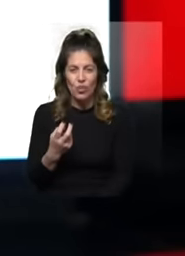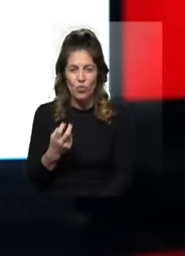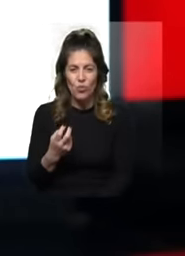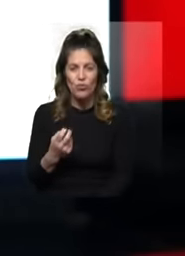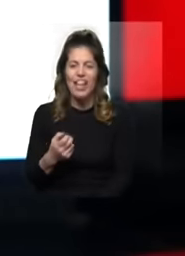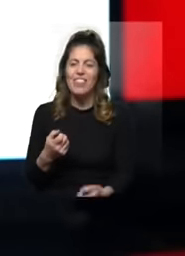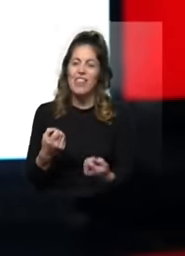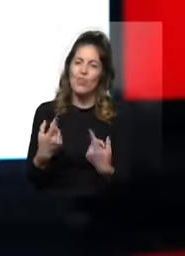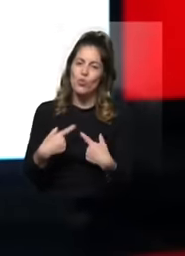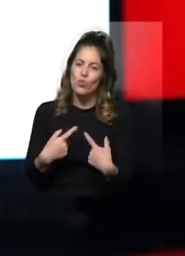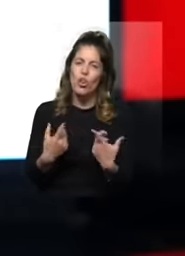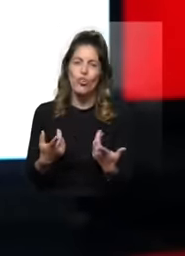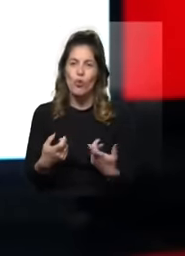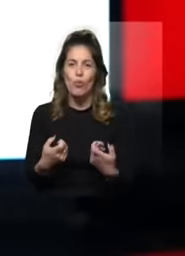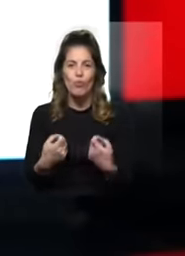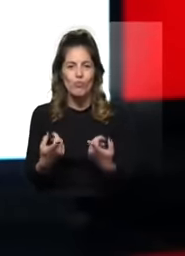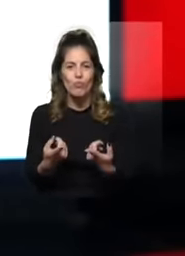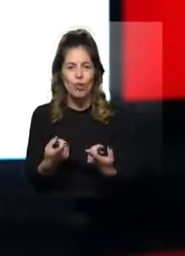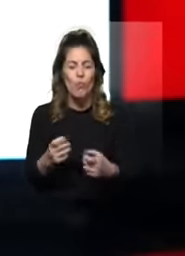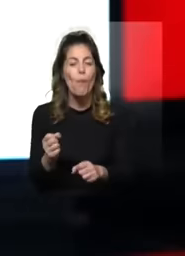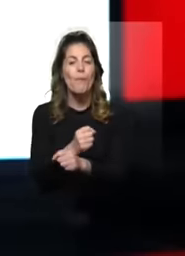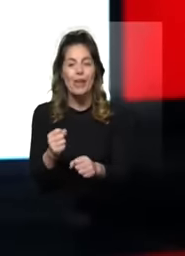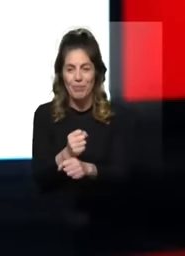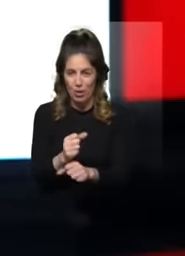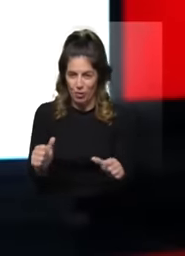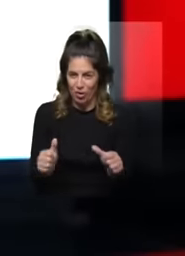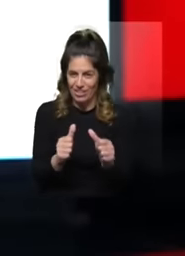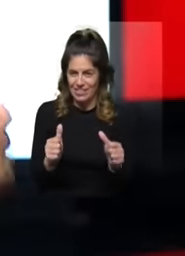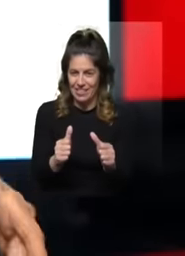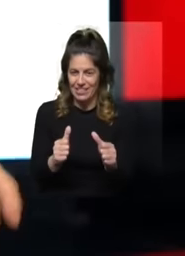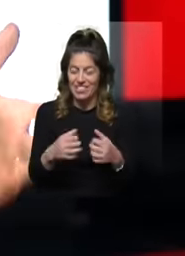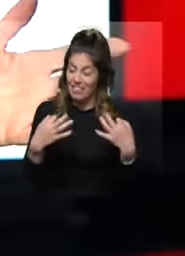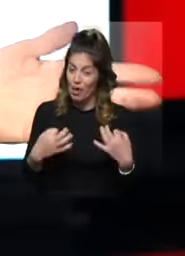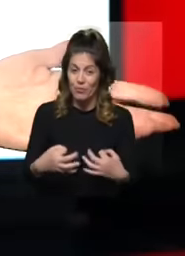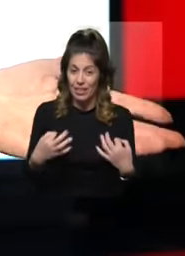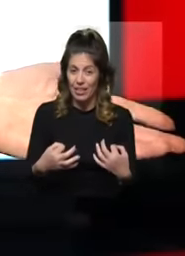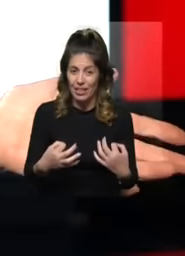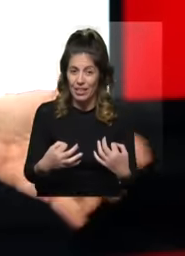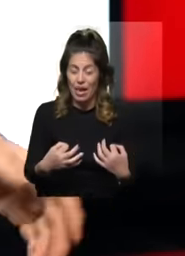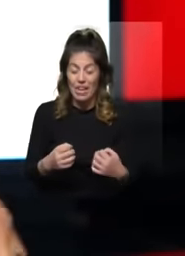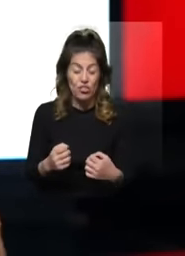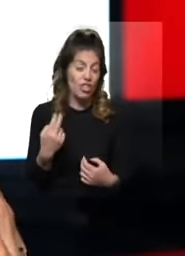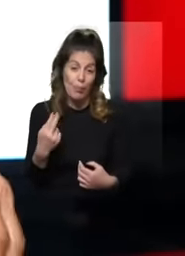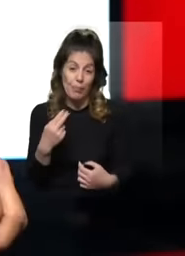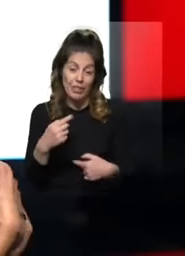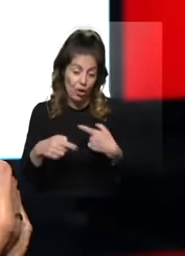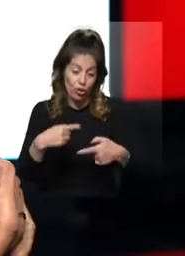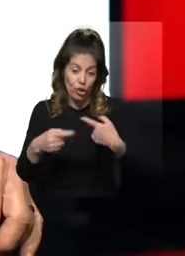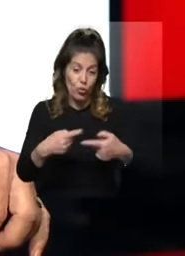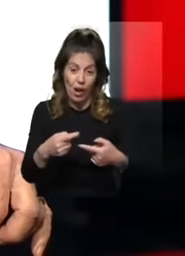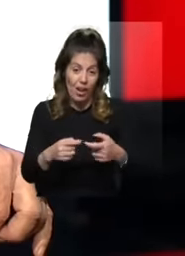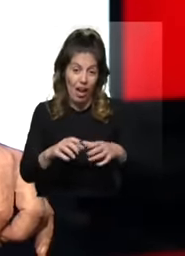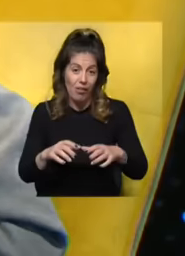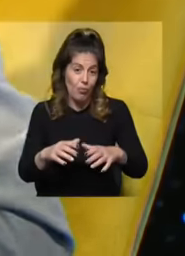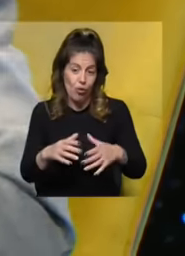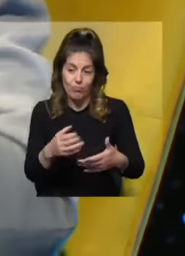una devolución, un premio por lo que estabas haciendo. Claro. Que está bien, ¿viste? Por eso te permite seguir creciendo.